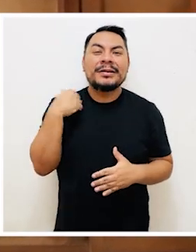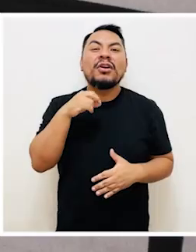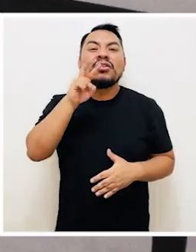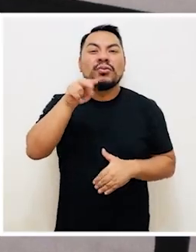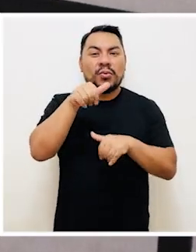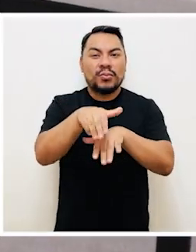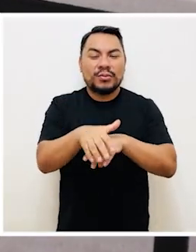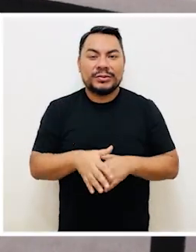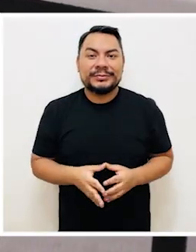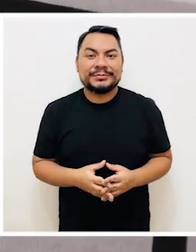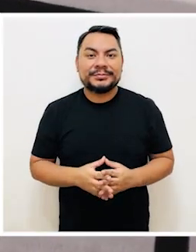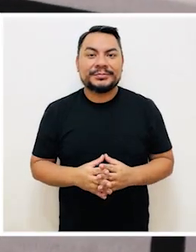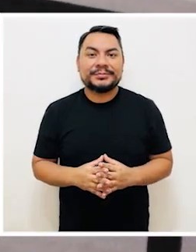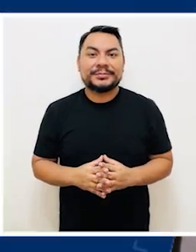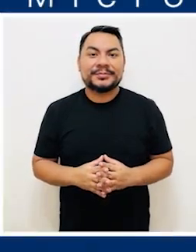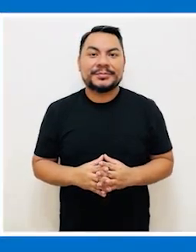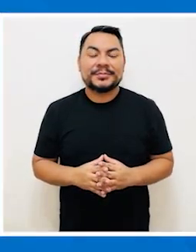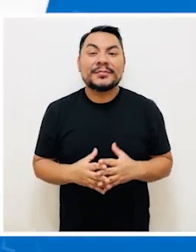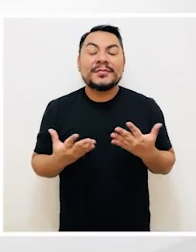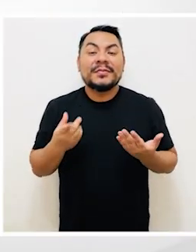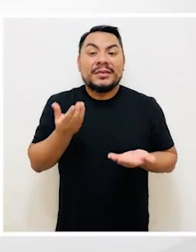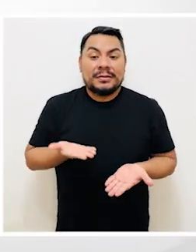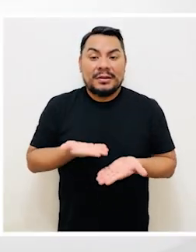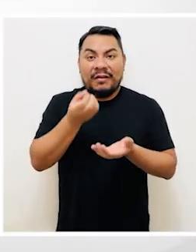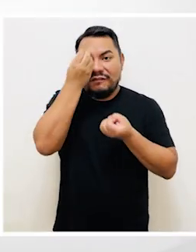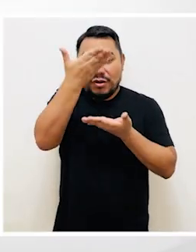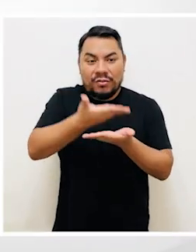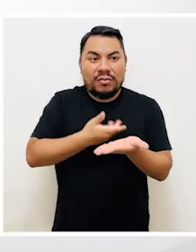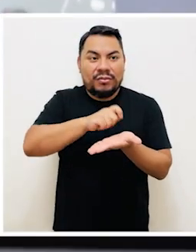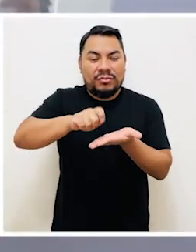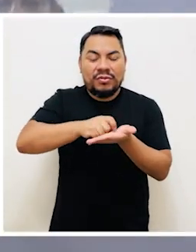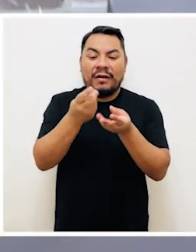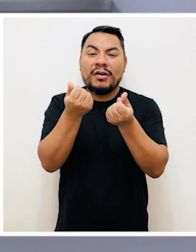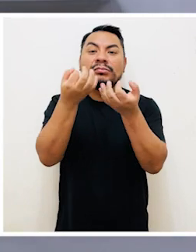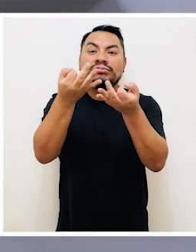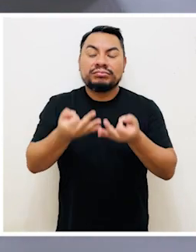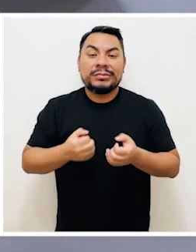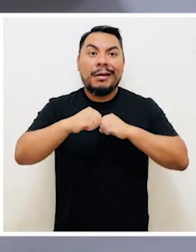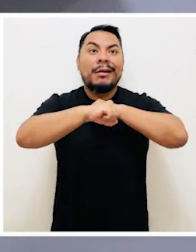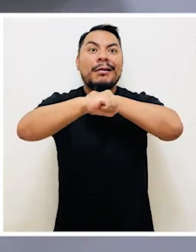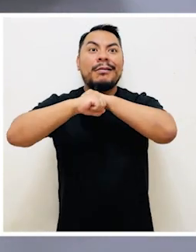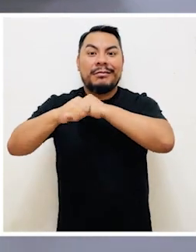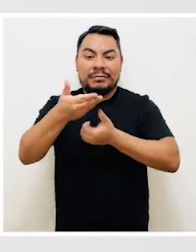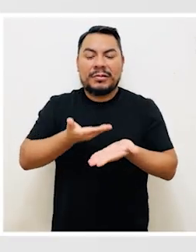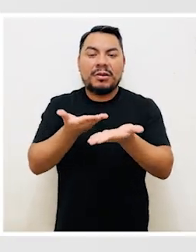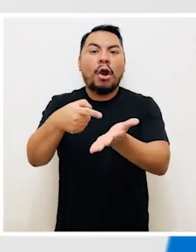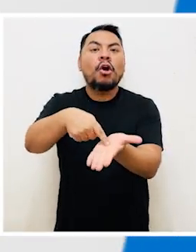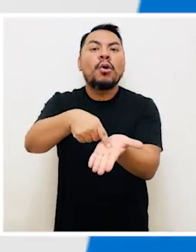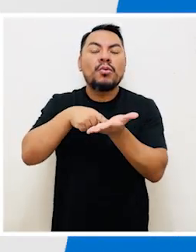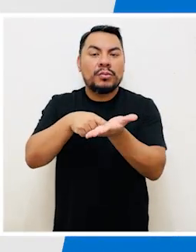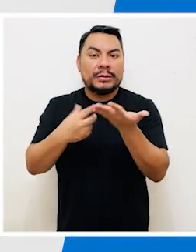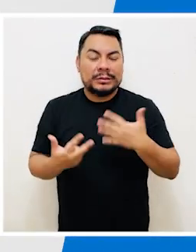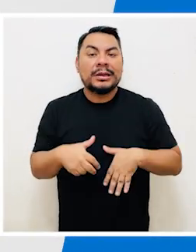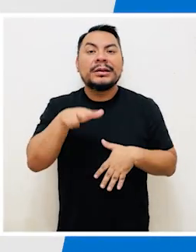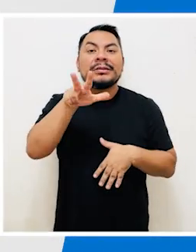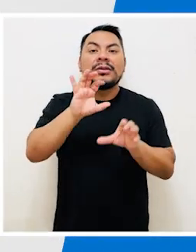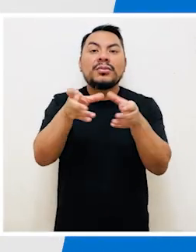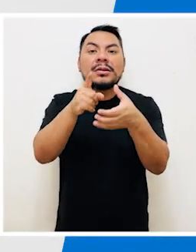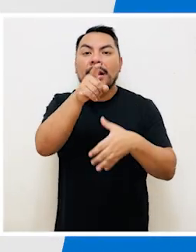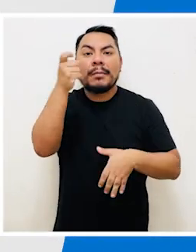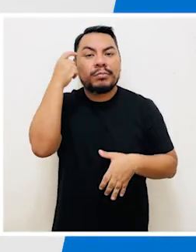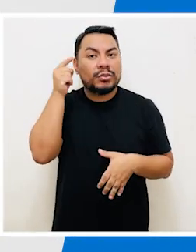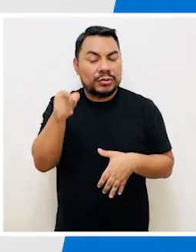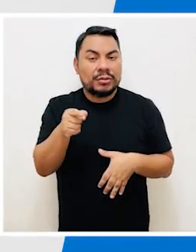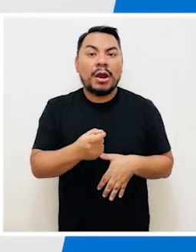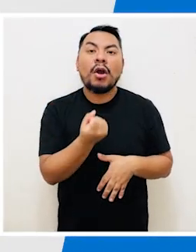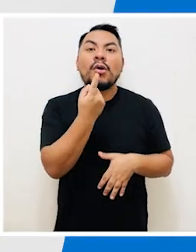del pasado 2 de julio. La entrega de la información financiera de campaña es obligatoria para 3